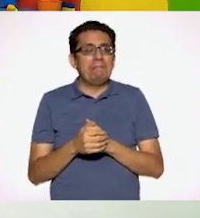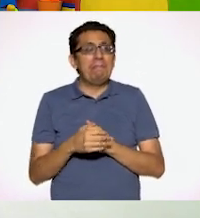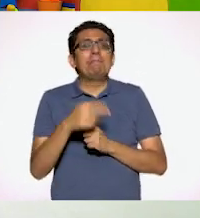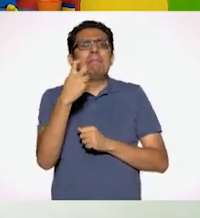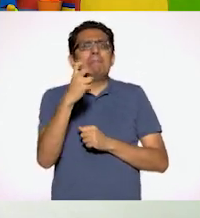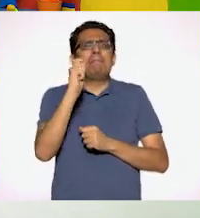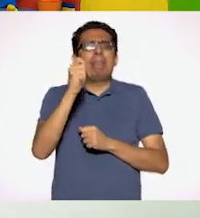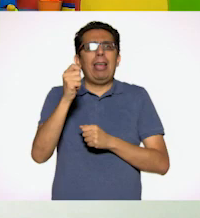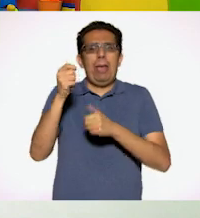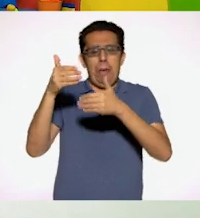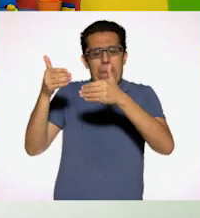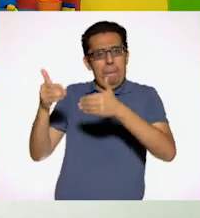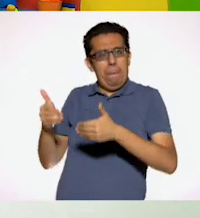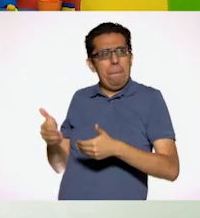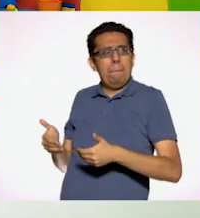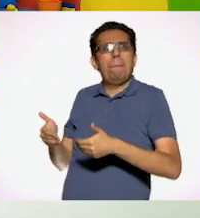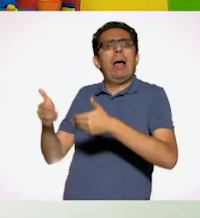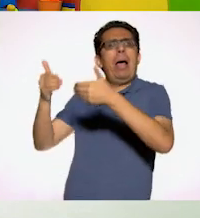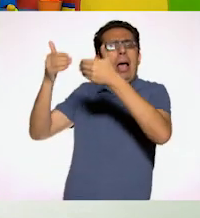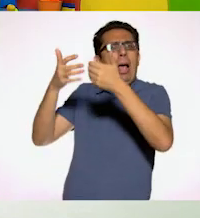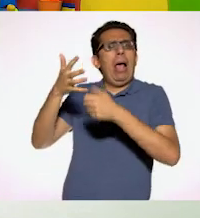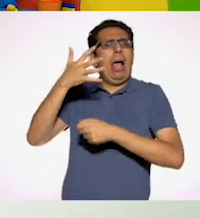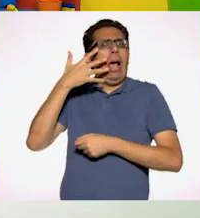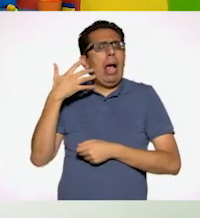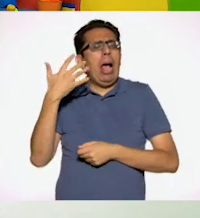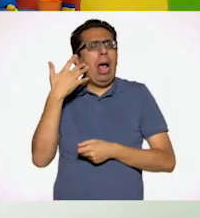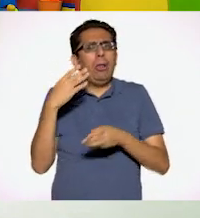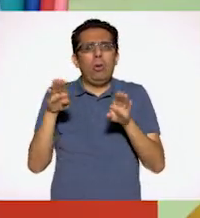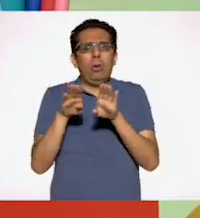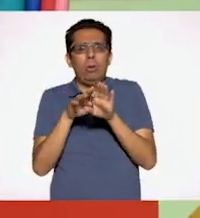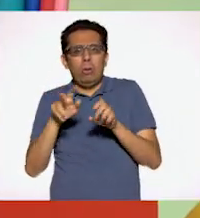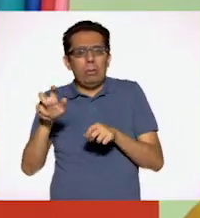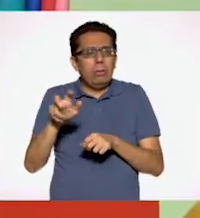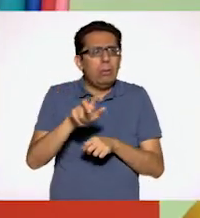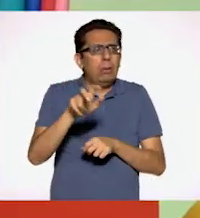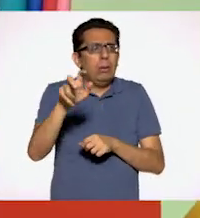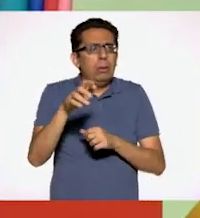pared. ¿Cómo se trasladan los gatos en la orilla de la pared?